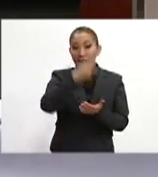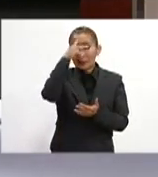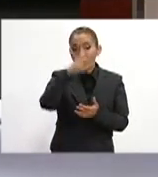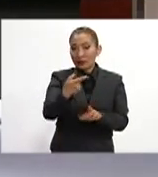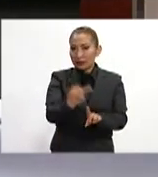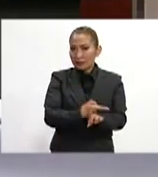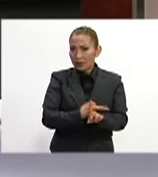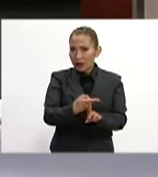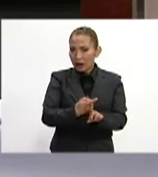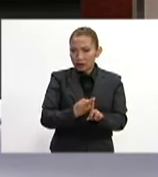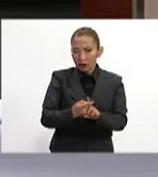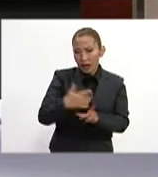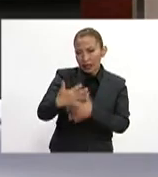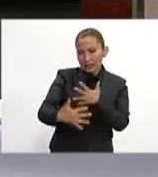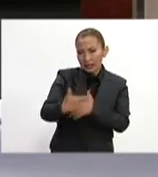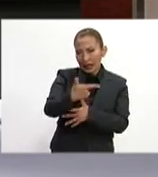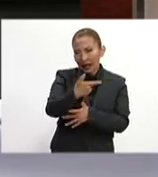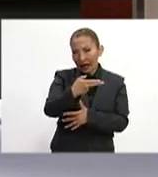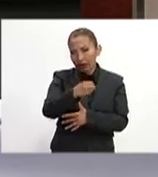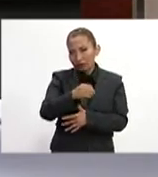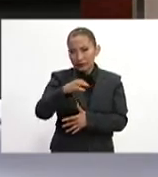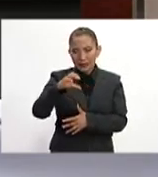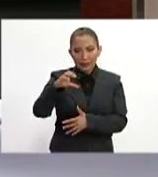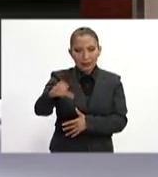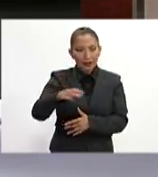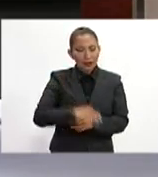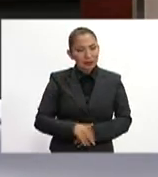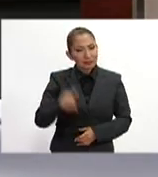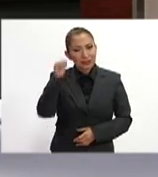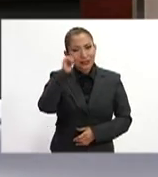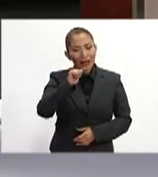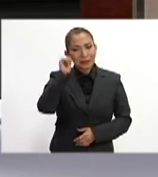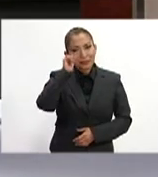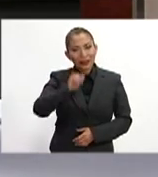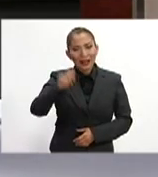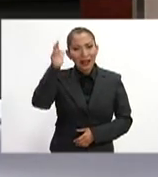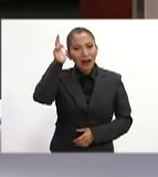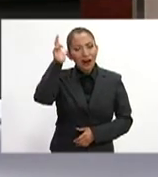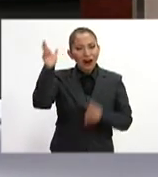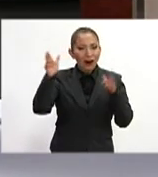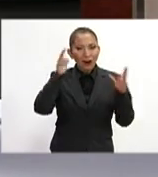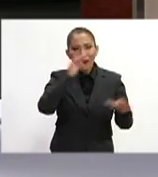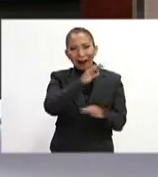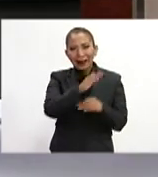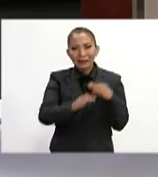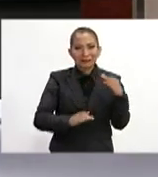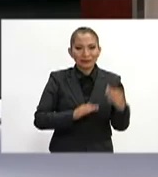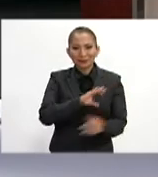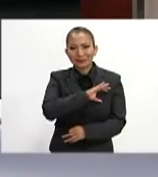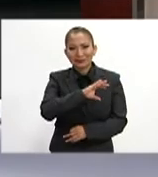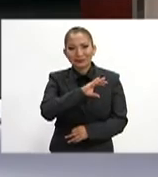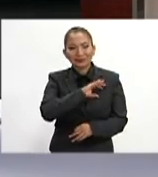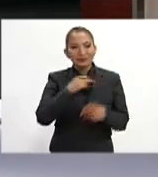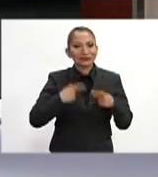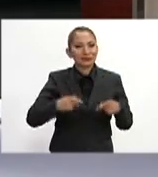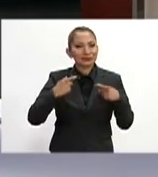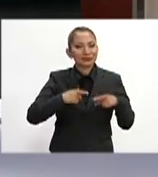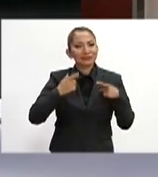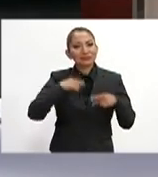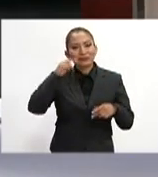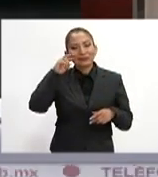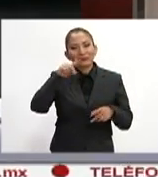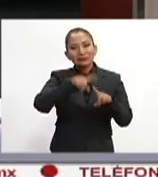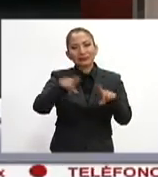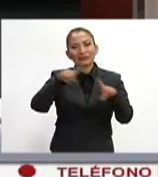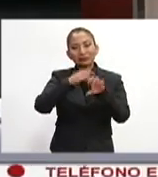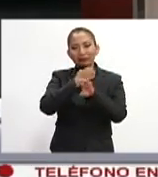la temperatura 15 grados centígrados y como siempre un saludo muy afectuoso también a quienes nos están viendo en el interior de